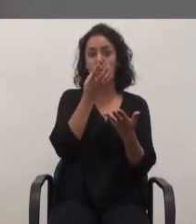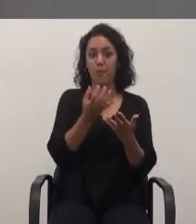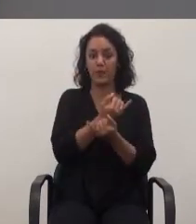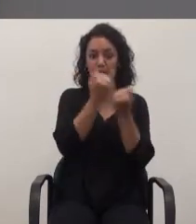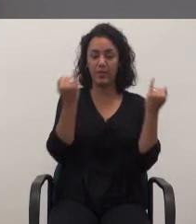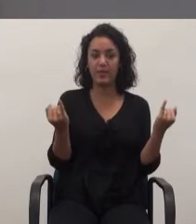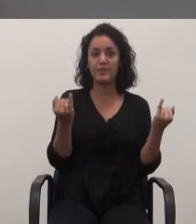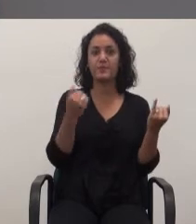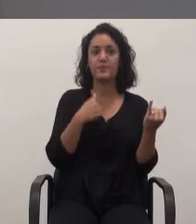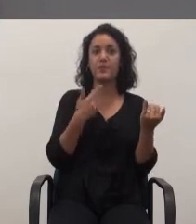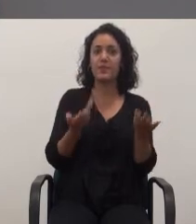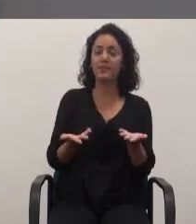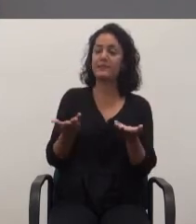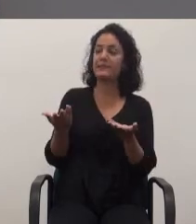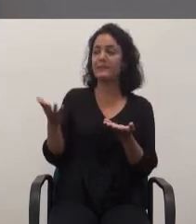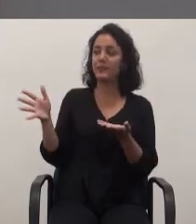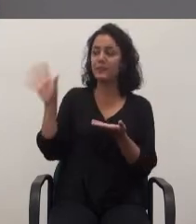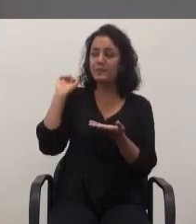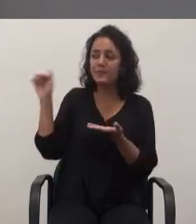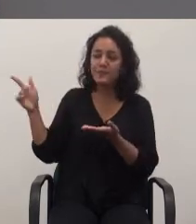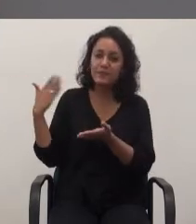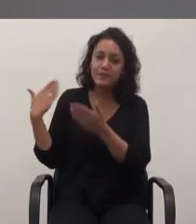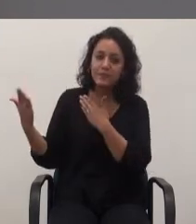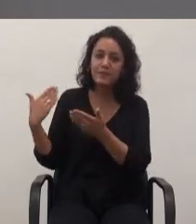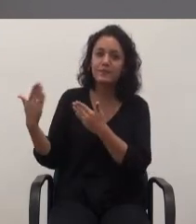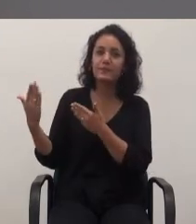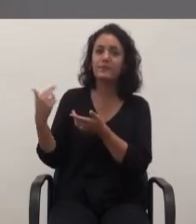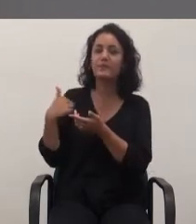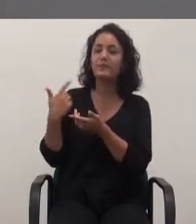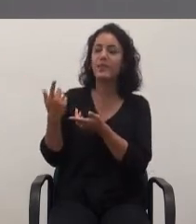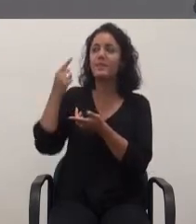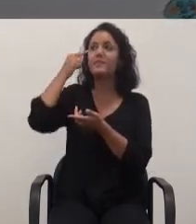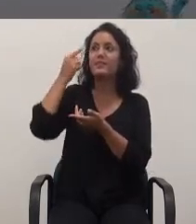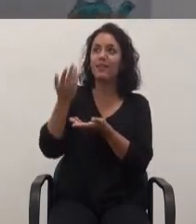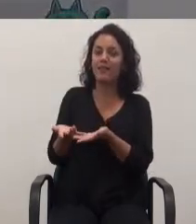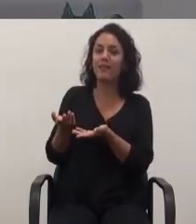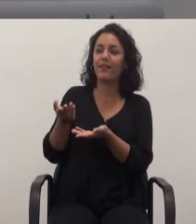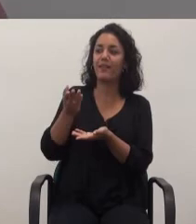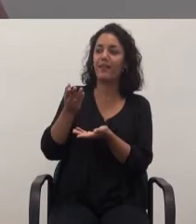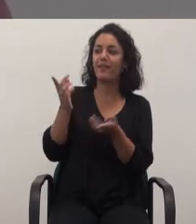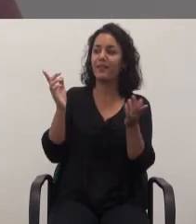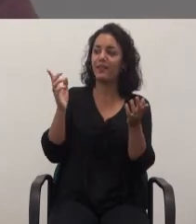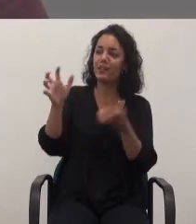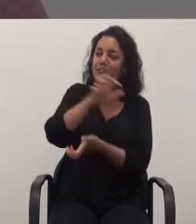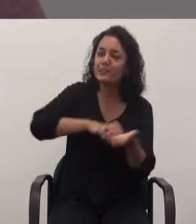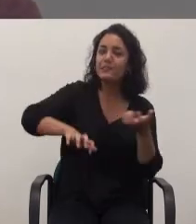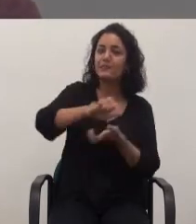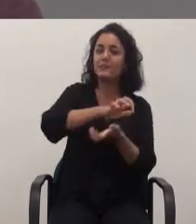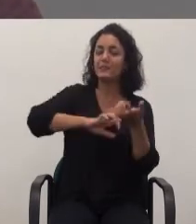Mientras escuchaba a Pau hablar, pensaba que la complejidad o las características que tiene la